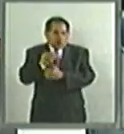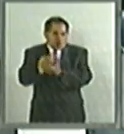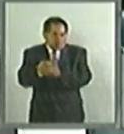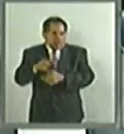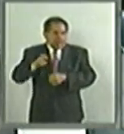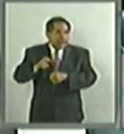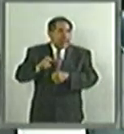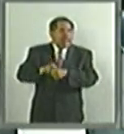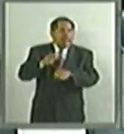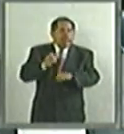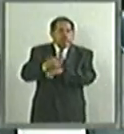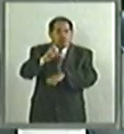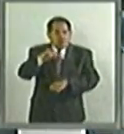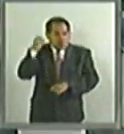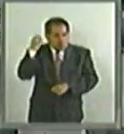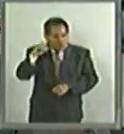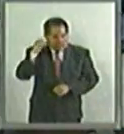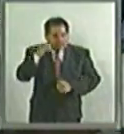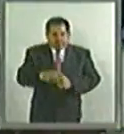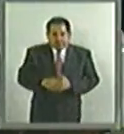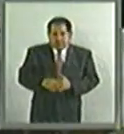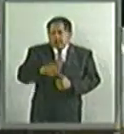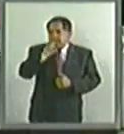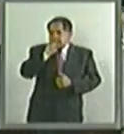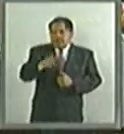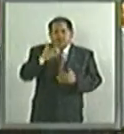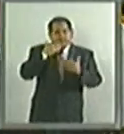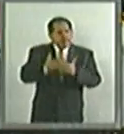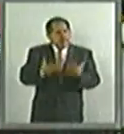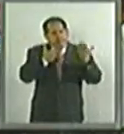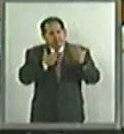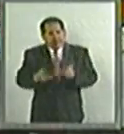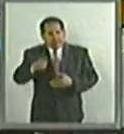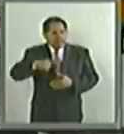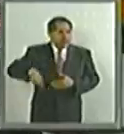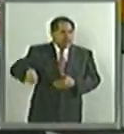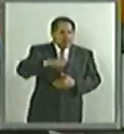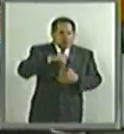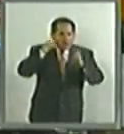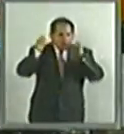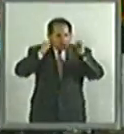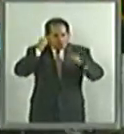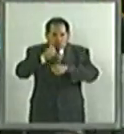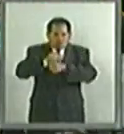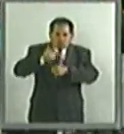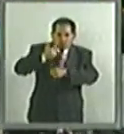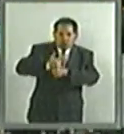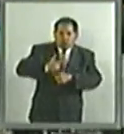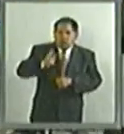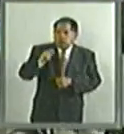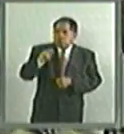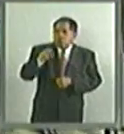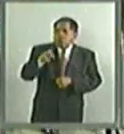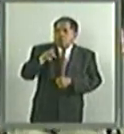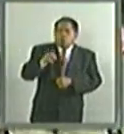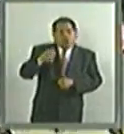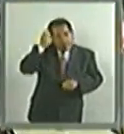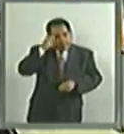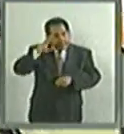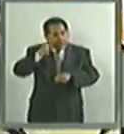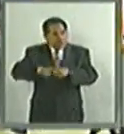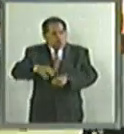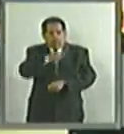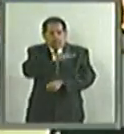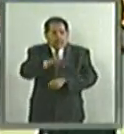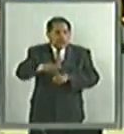del Estado de Oaxaca. También damos la más cordial bienvenida al antropólogo Diego Prieto Hernández, director general del Instituto